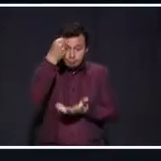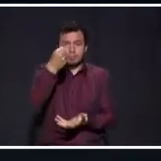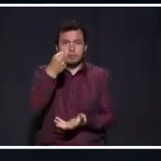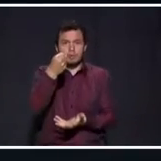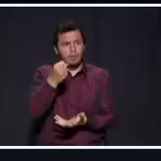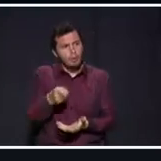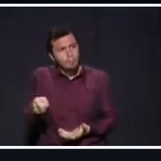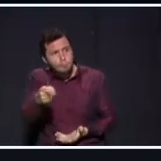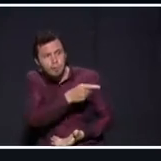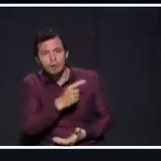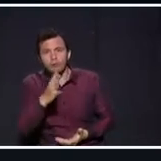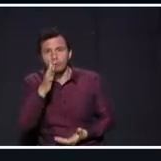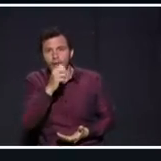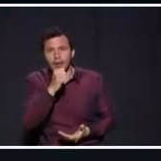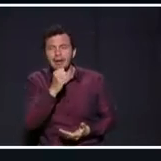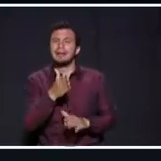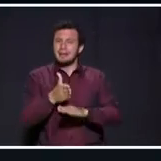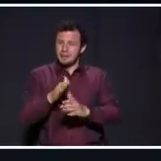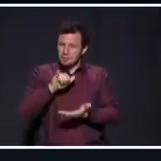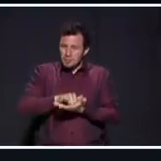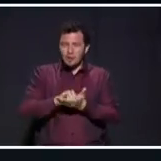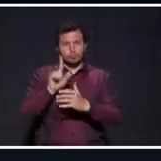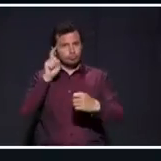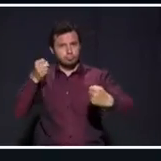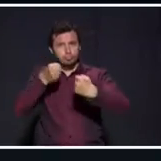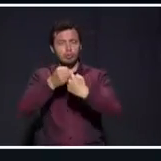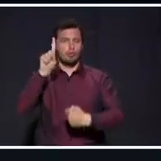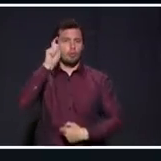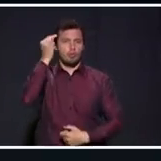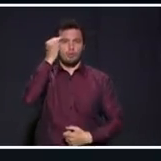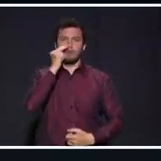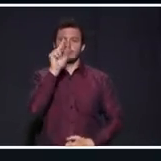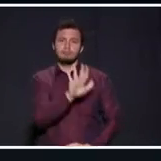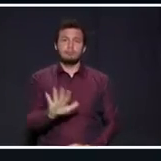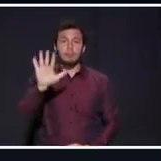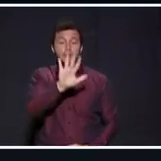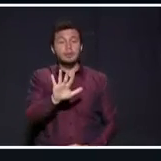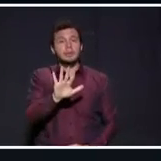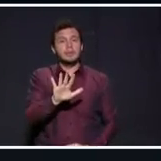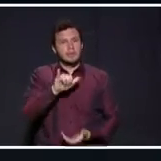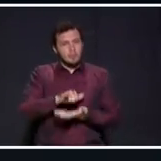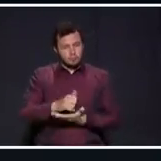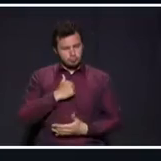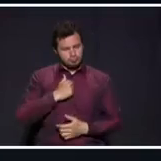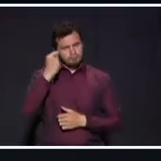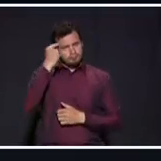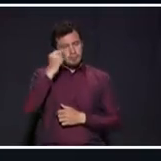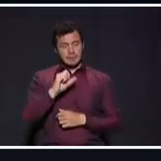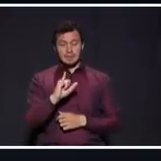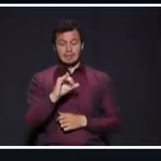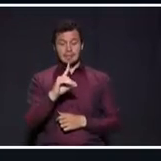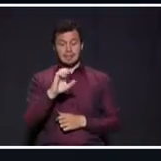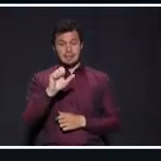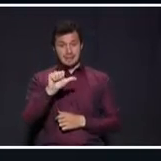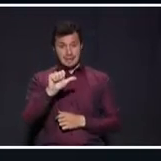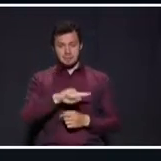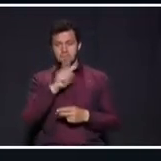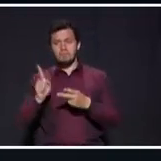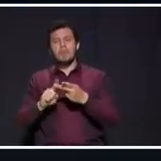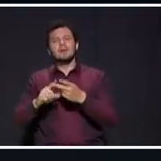del gobierno nacional pero yo he hecho una propuesta yo estoy pensando en que la idea en que la fábrica de licores voy a